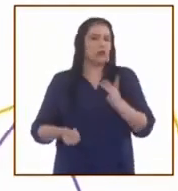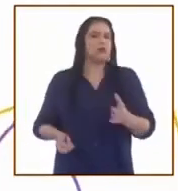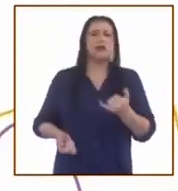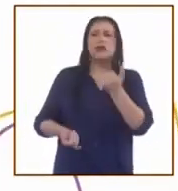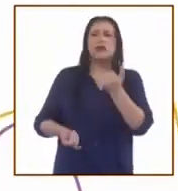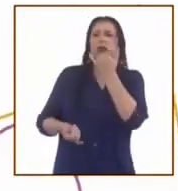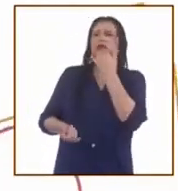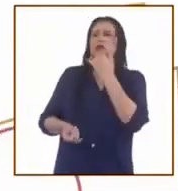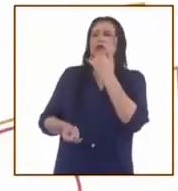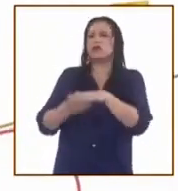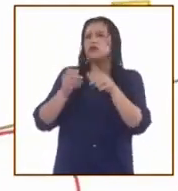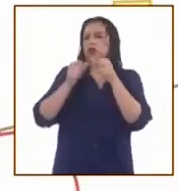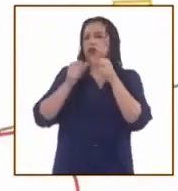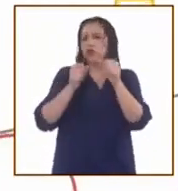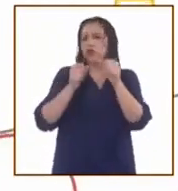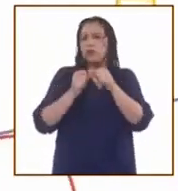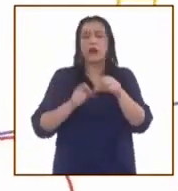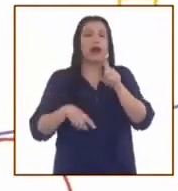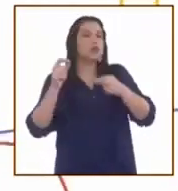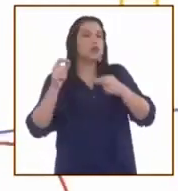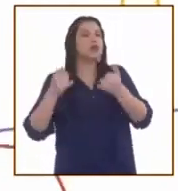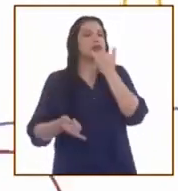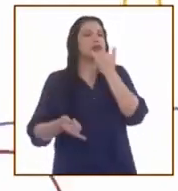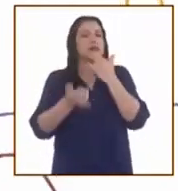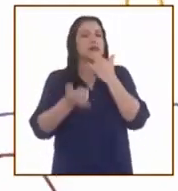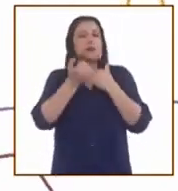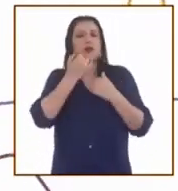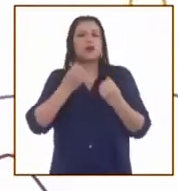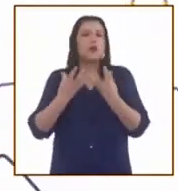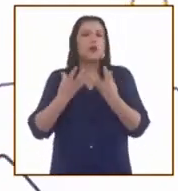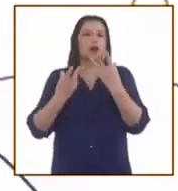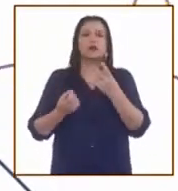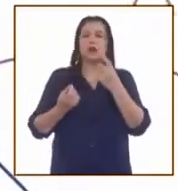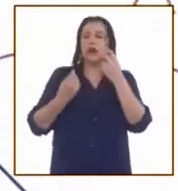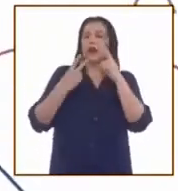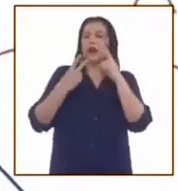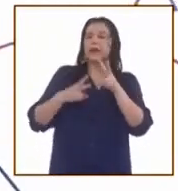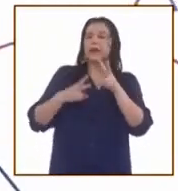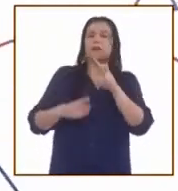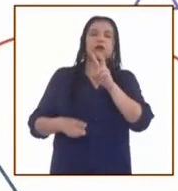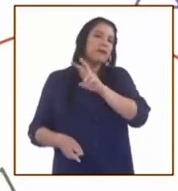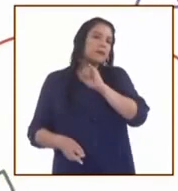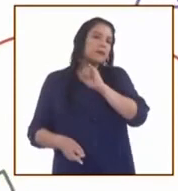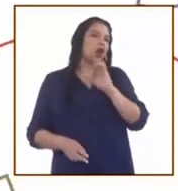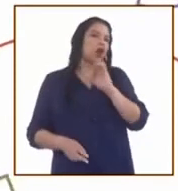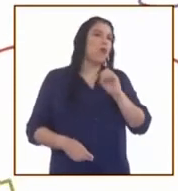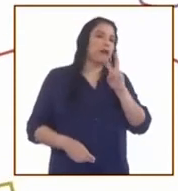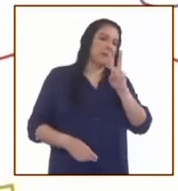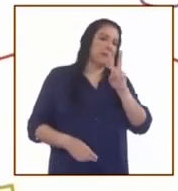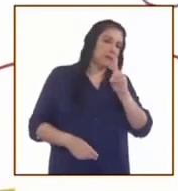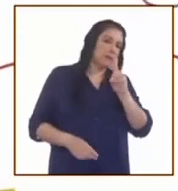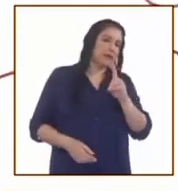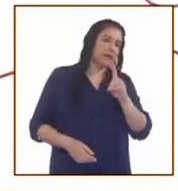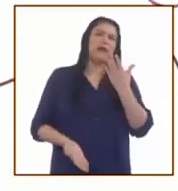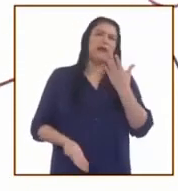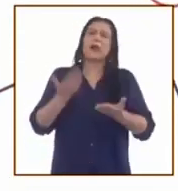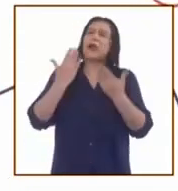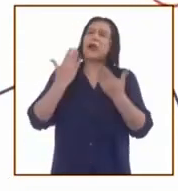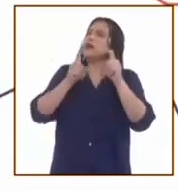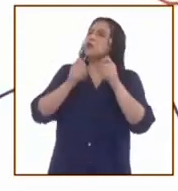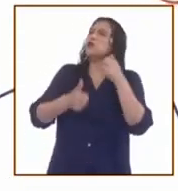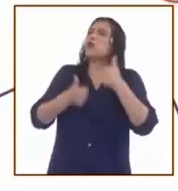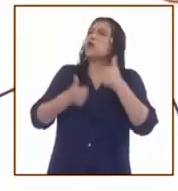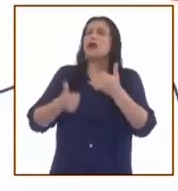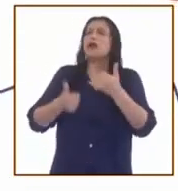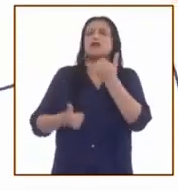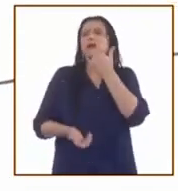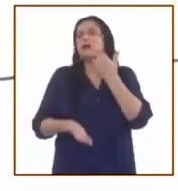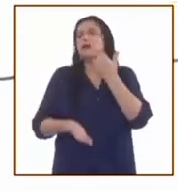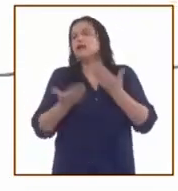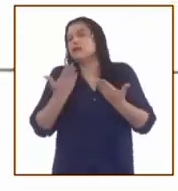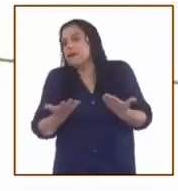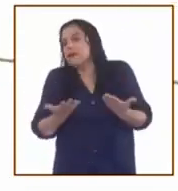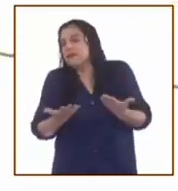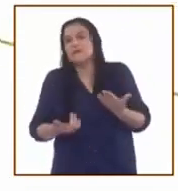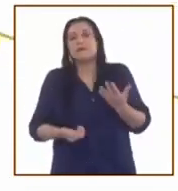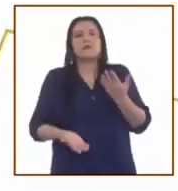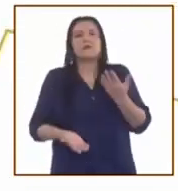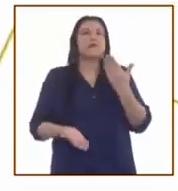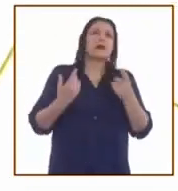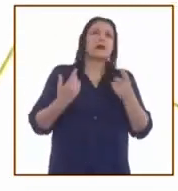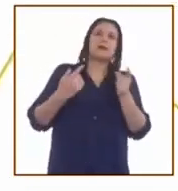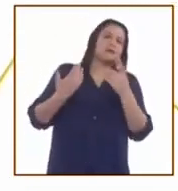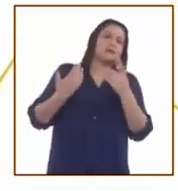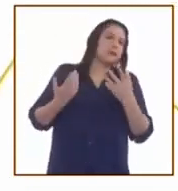con estos datos? Se cometieron errores al medir las variables. ¿Qué errores creen ustedes que se pudieron cometer? Probablemente no se